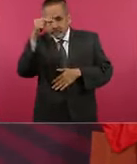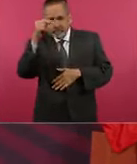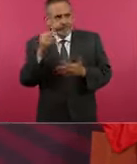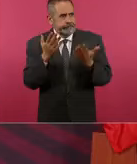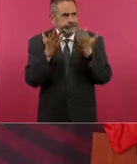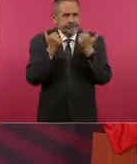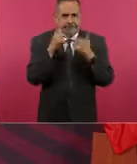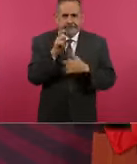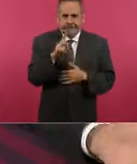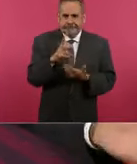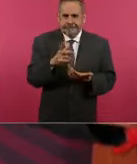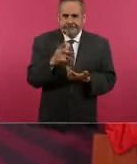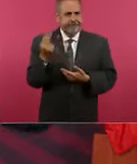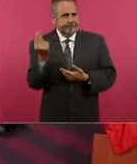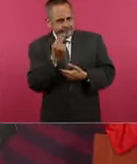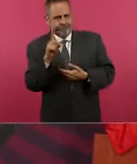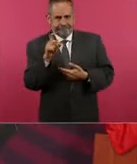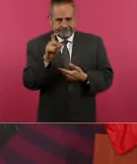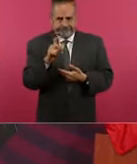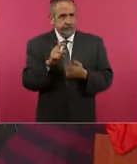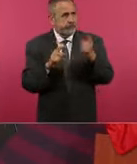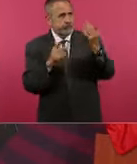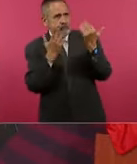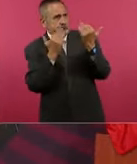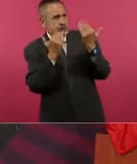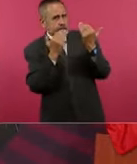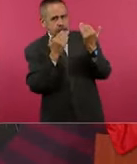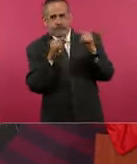que requieren de tanta agua.